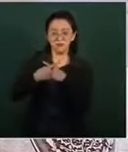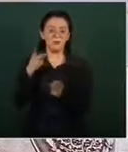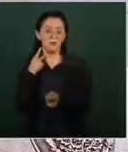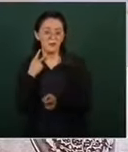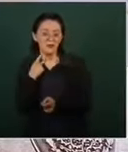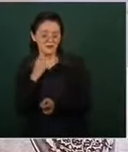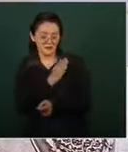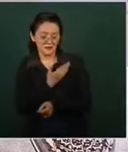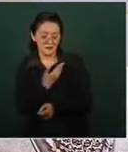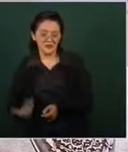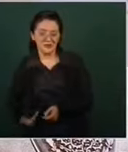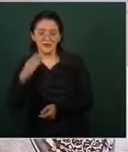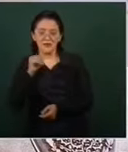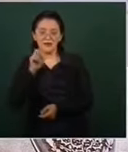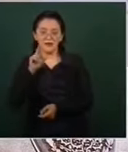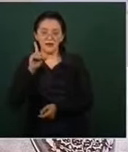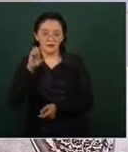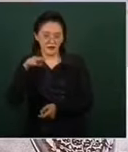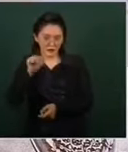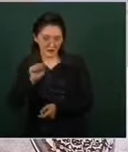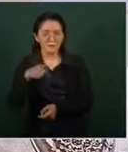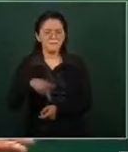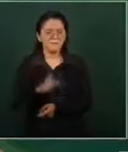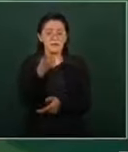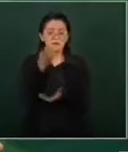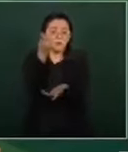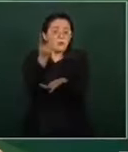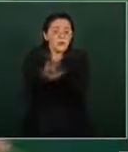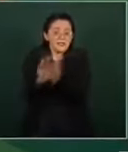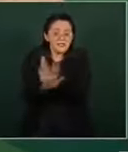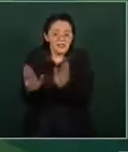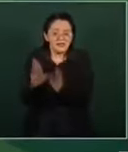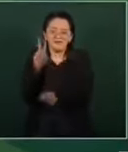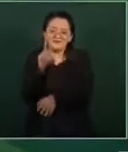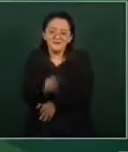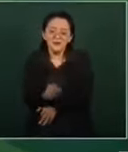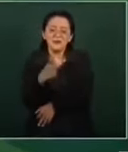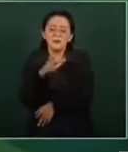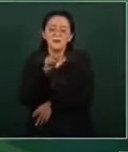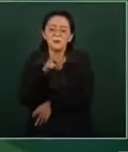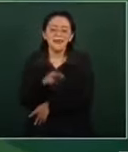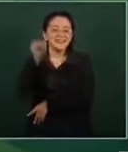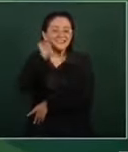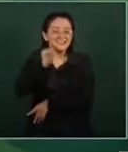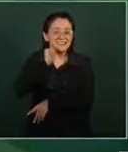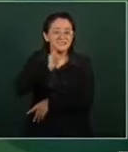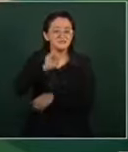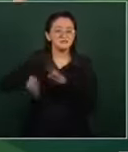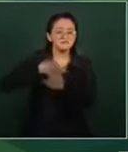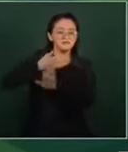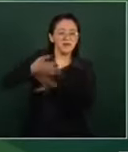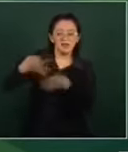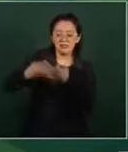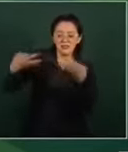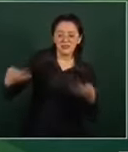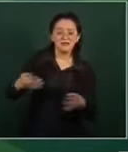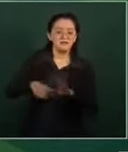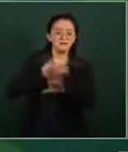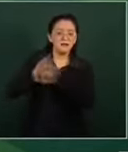pero no sólo fue el surgimiento del pan pues siempre estuvo en contra de elegidos en contra de los